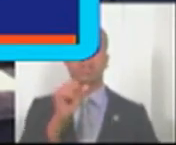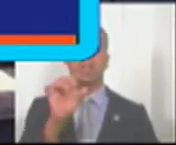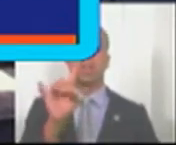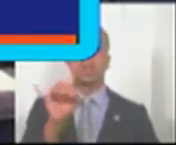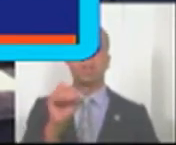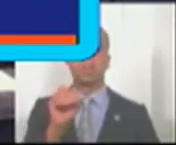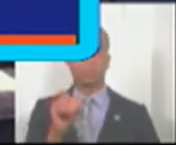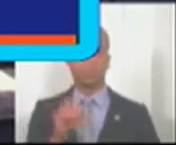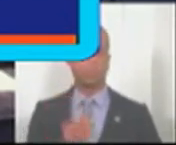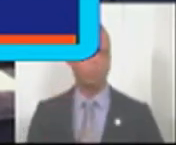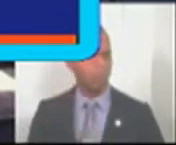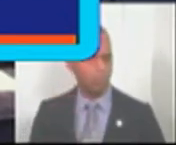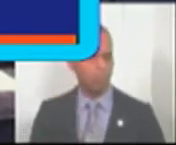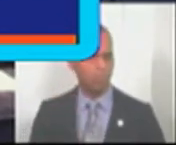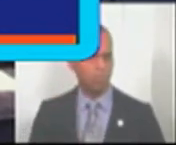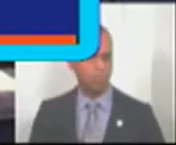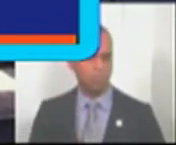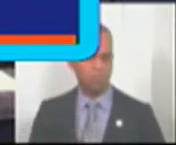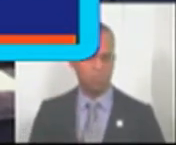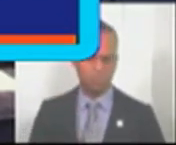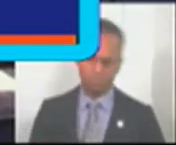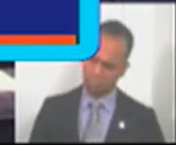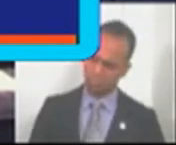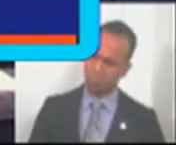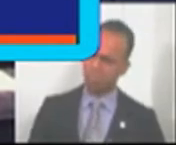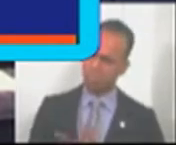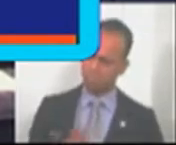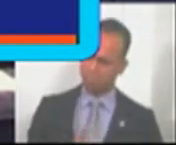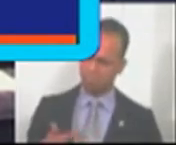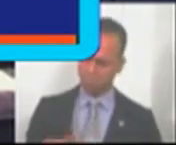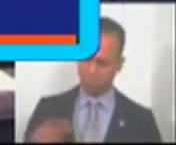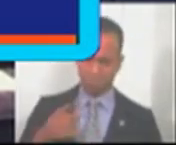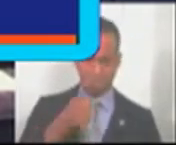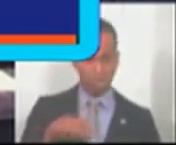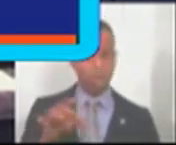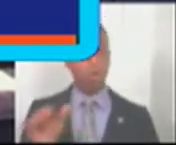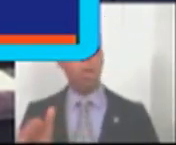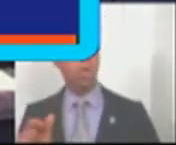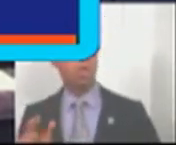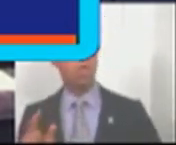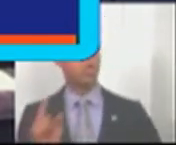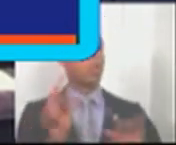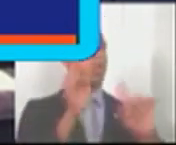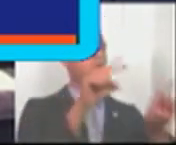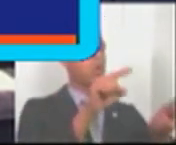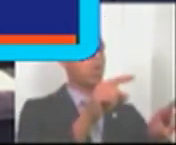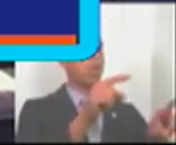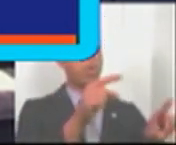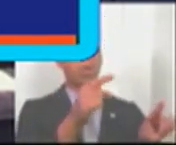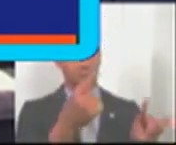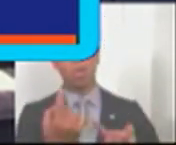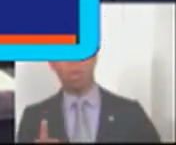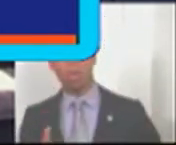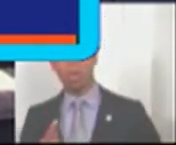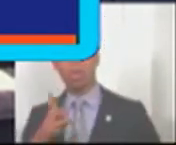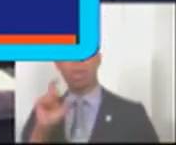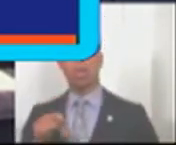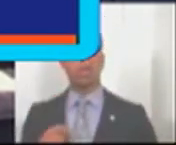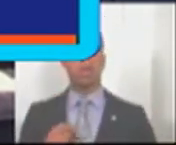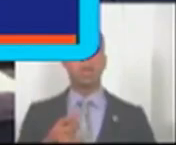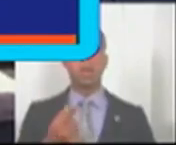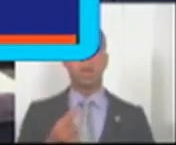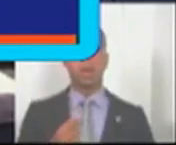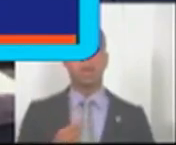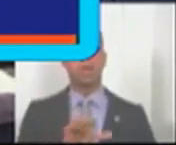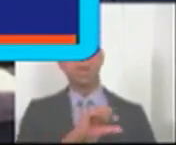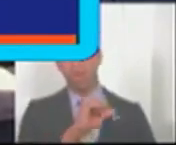Es una cosa impresionante. Si son los que han subido y bajado, bueno, ellos lo hacen por necesidad de acompañar a